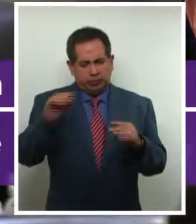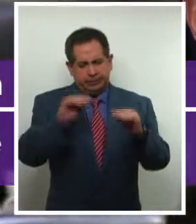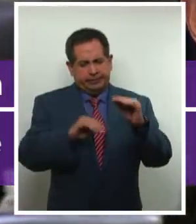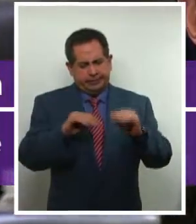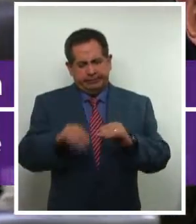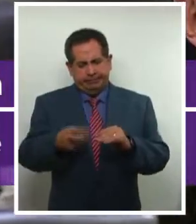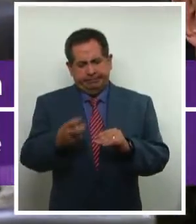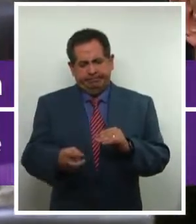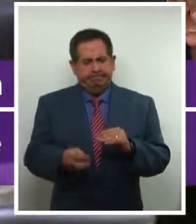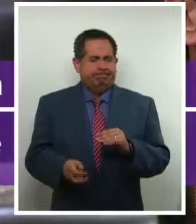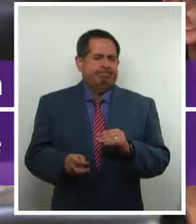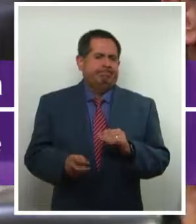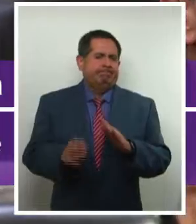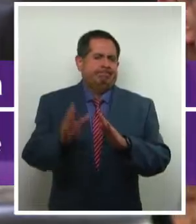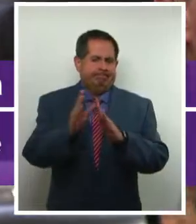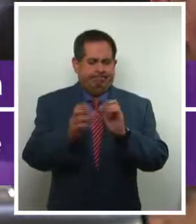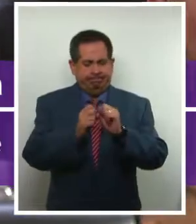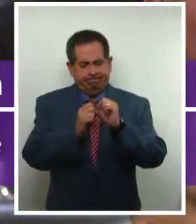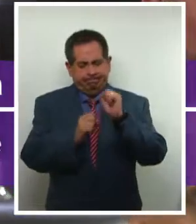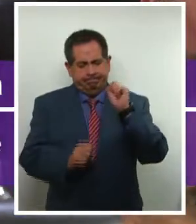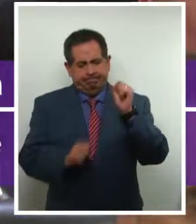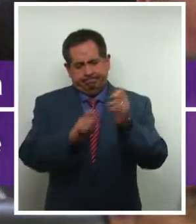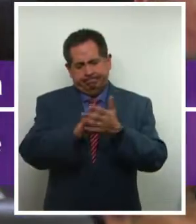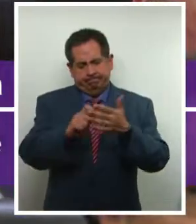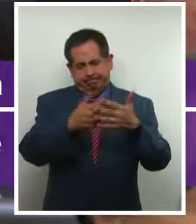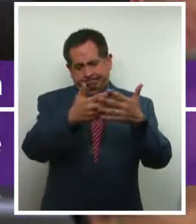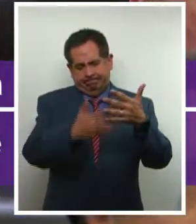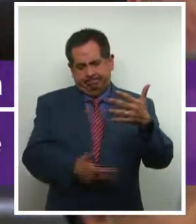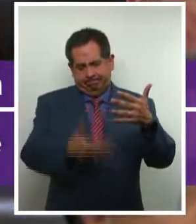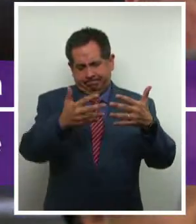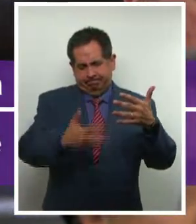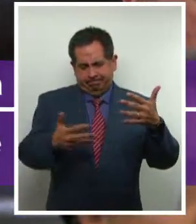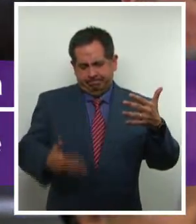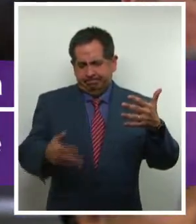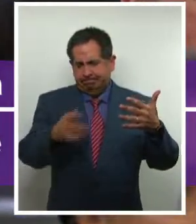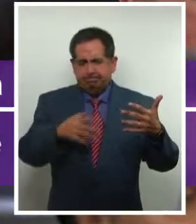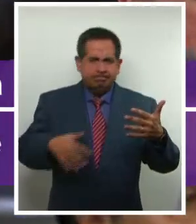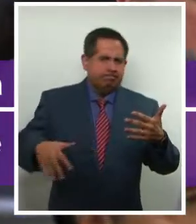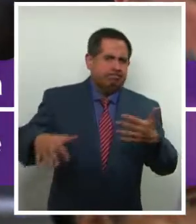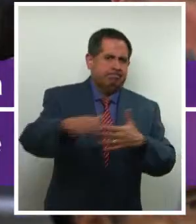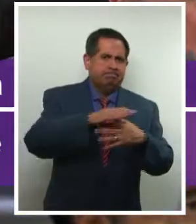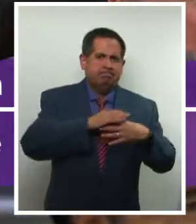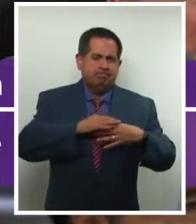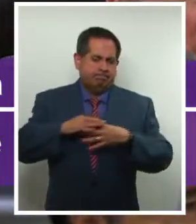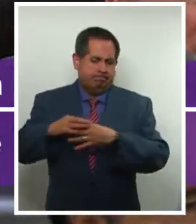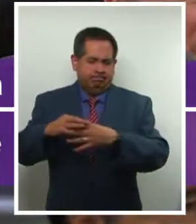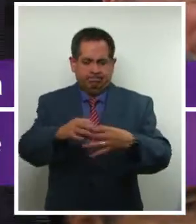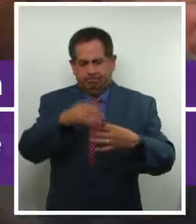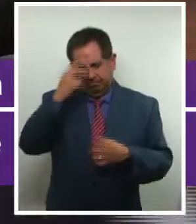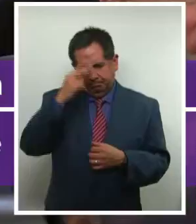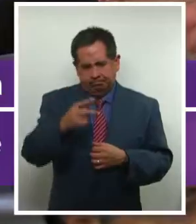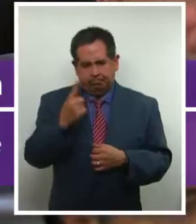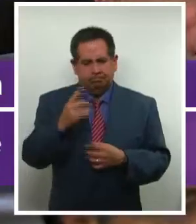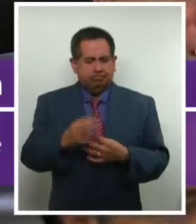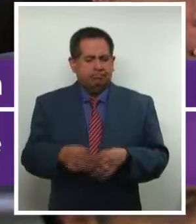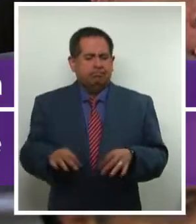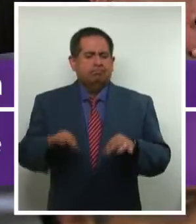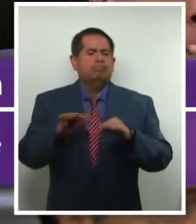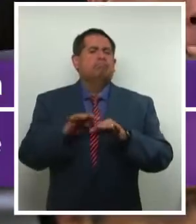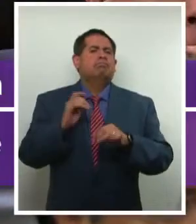páginas de civismo en la búsqueda de la unidad de los mexicanos y